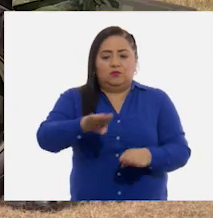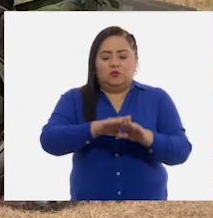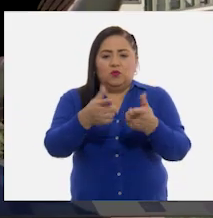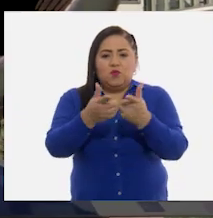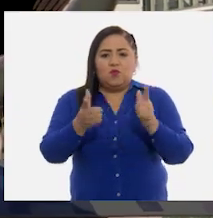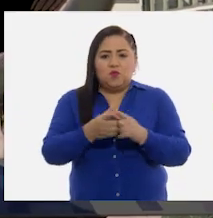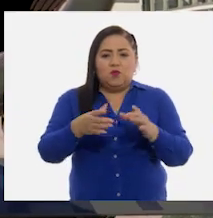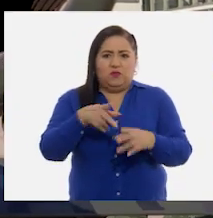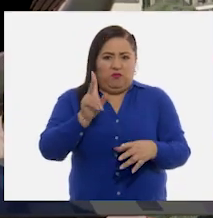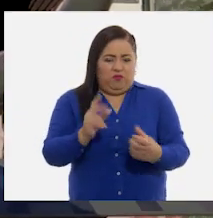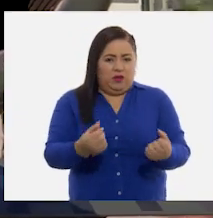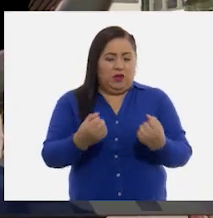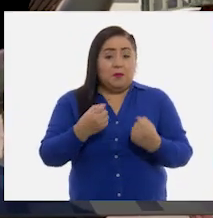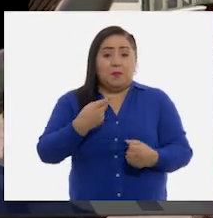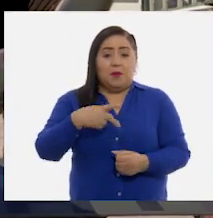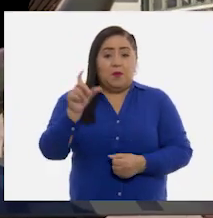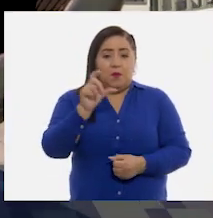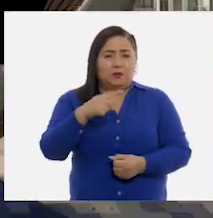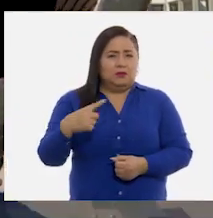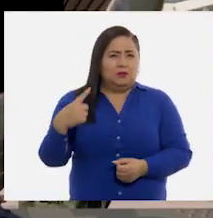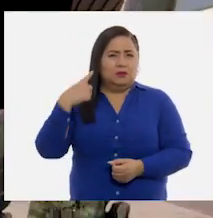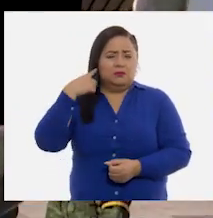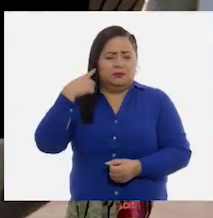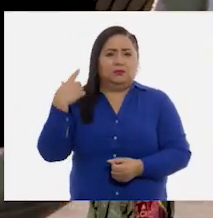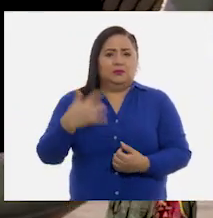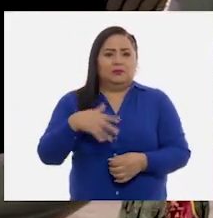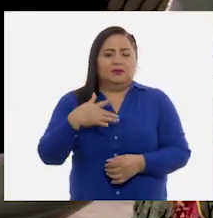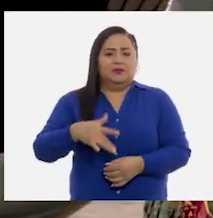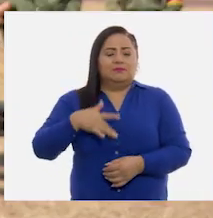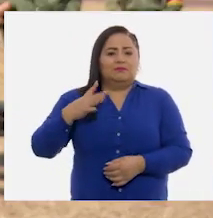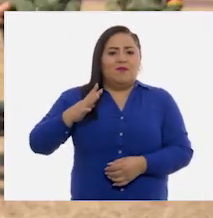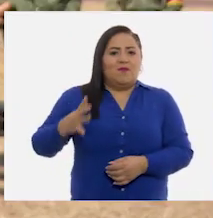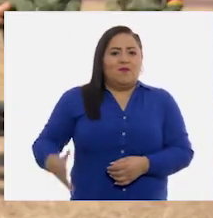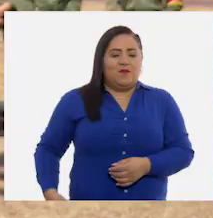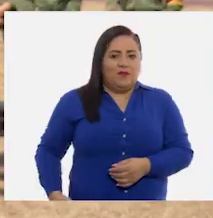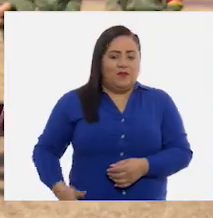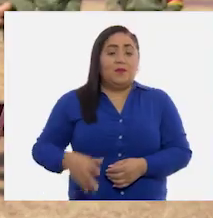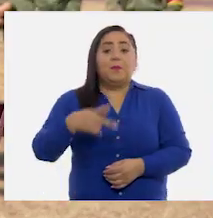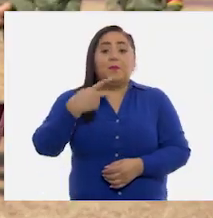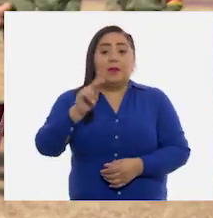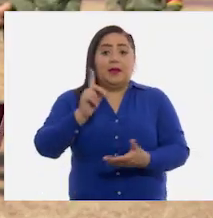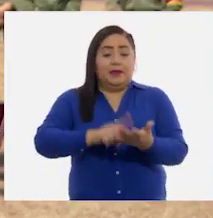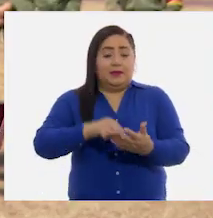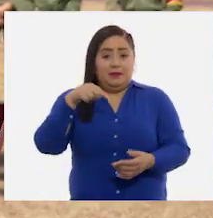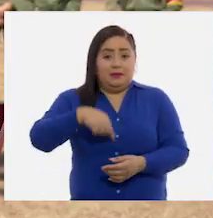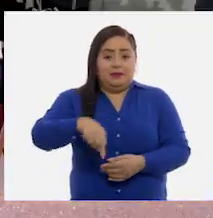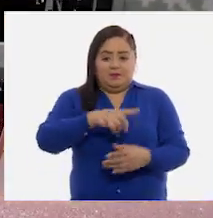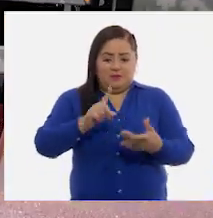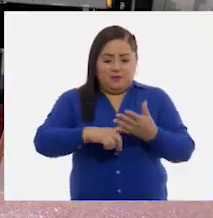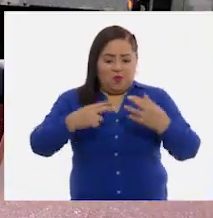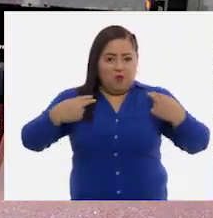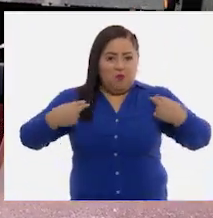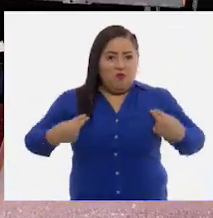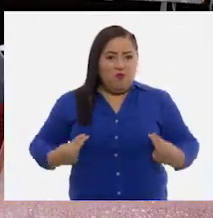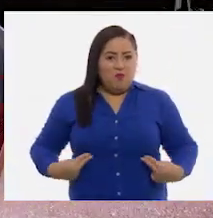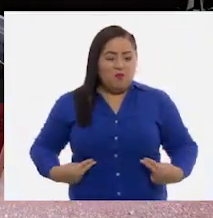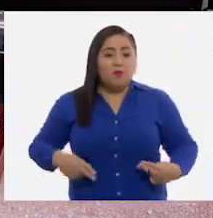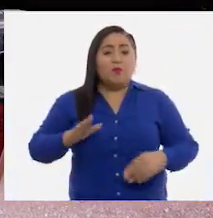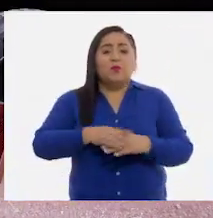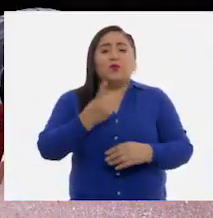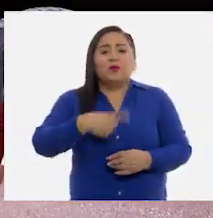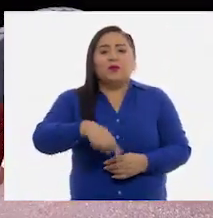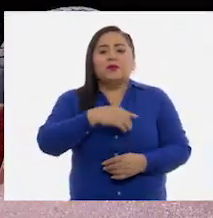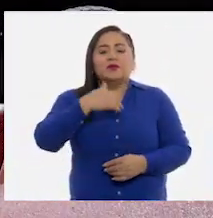bastante fuerte, pero cuando uno lo escucha es muy gratificante. El hecho de que estemos aquí uniformados es porque